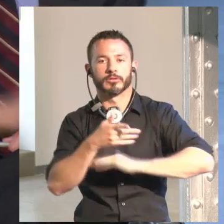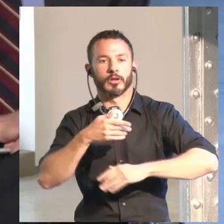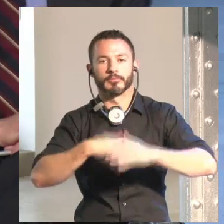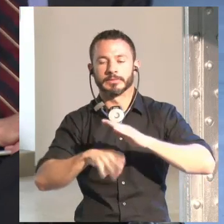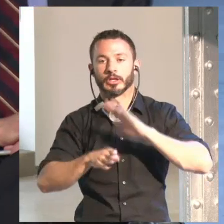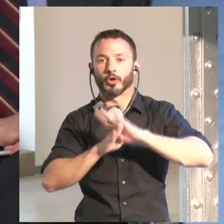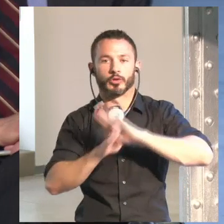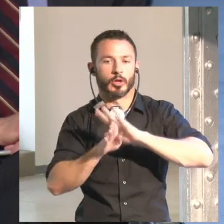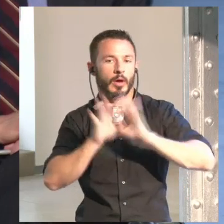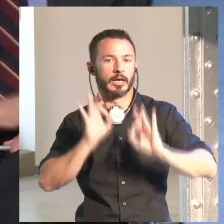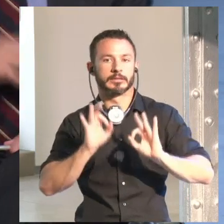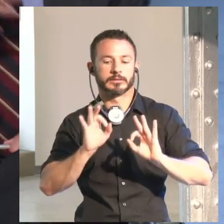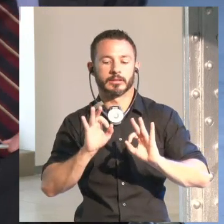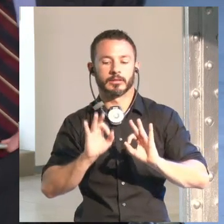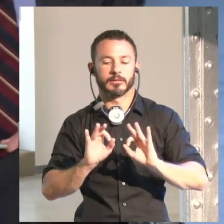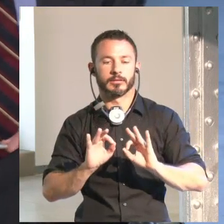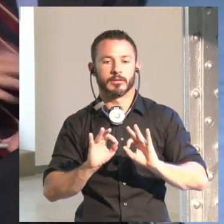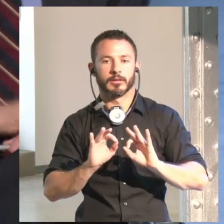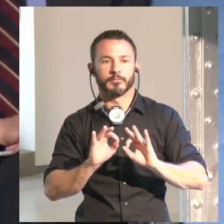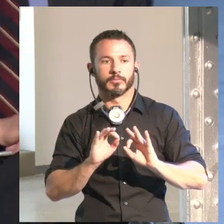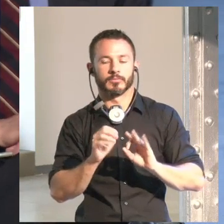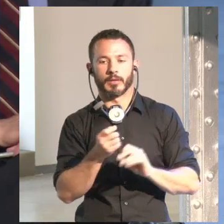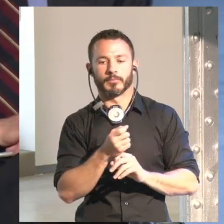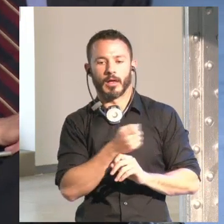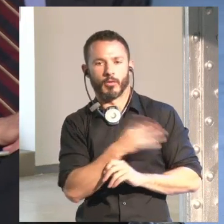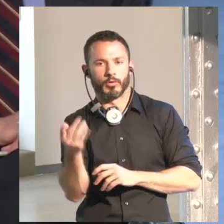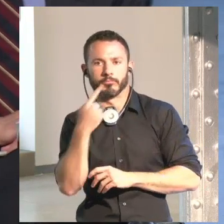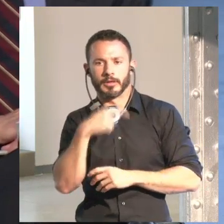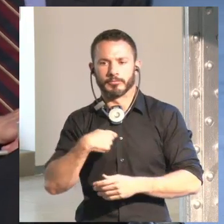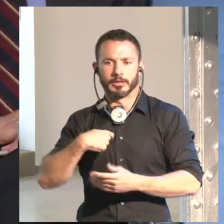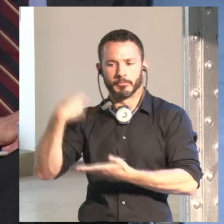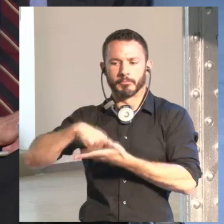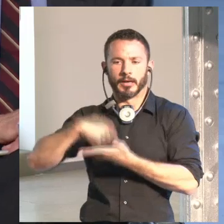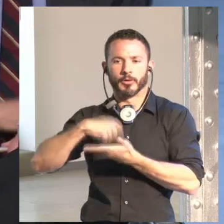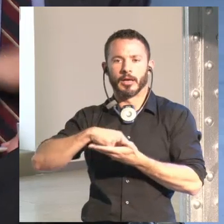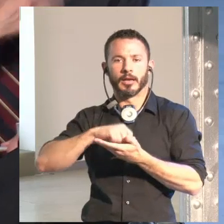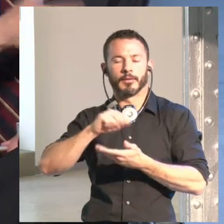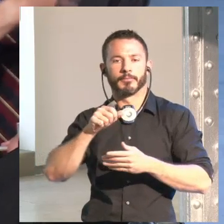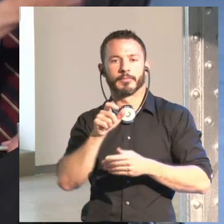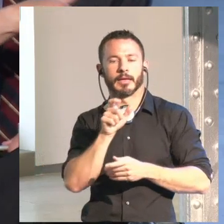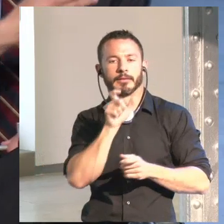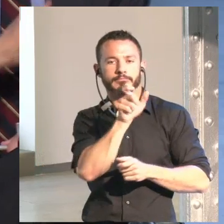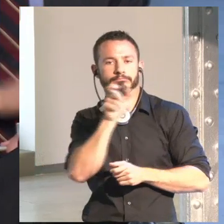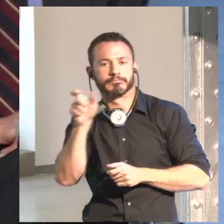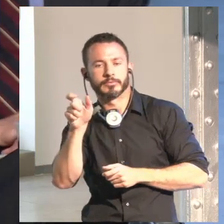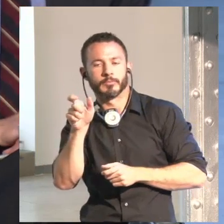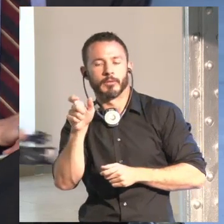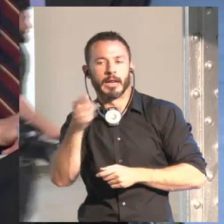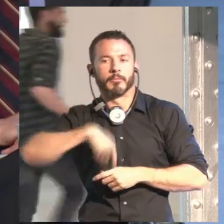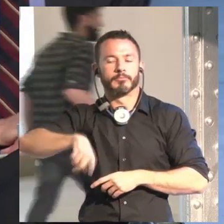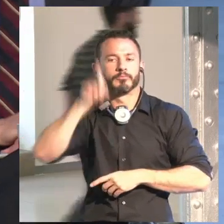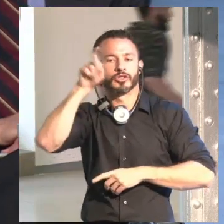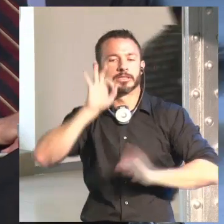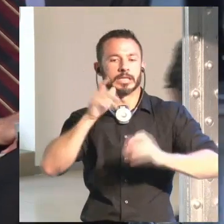mí me debería pagar por el acrónimo. Se vuelve muy fácil para los profesores de